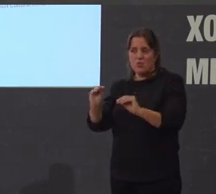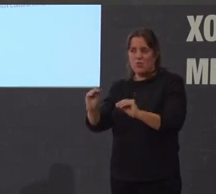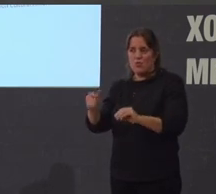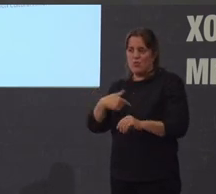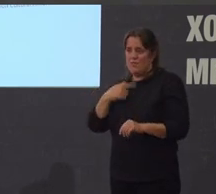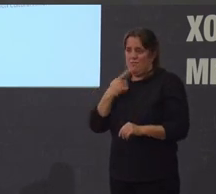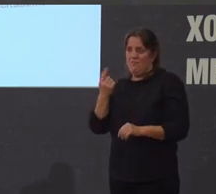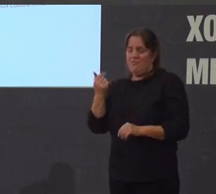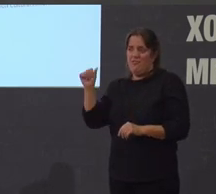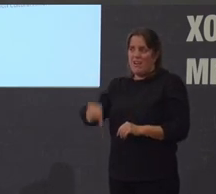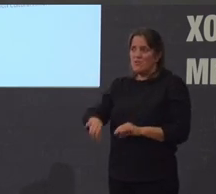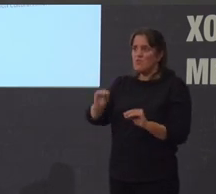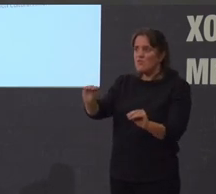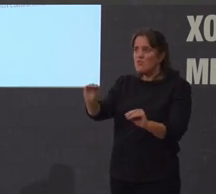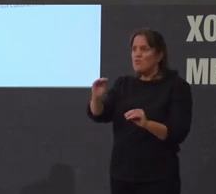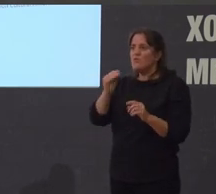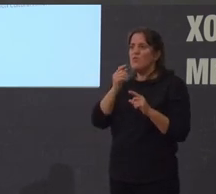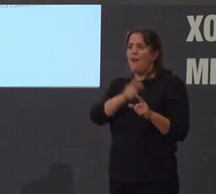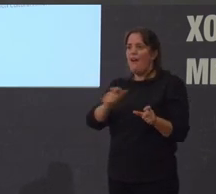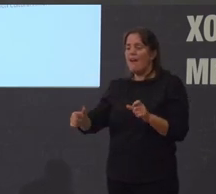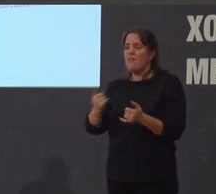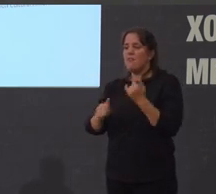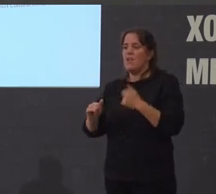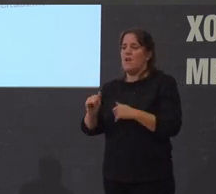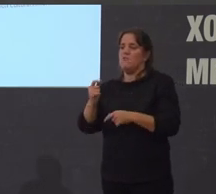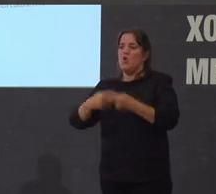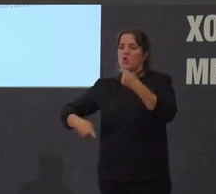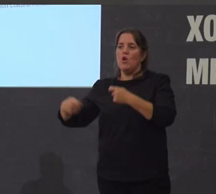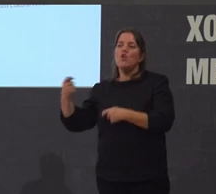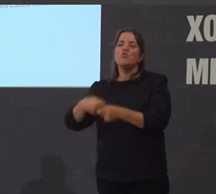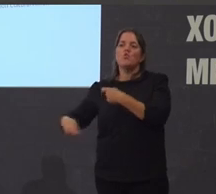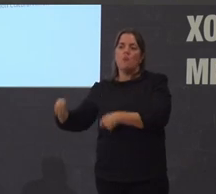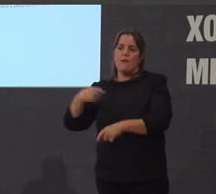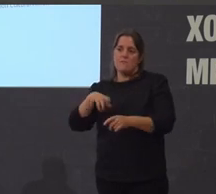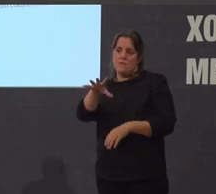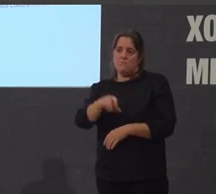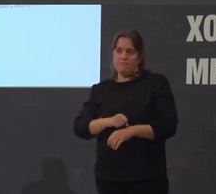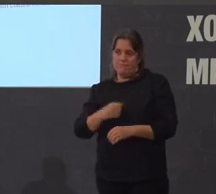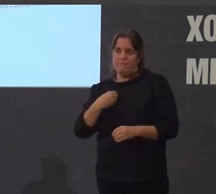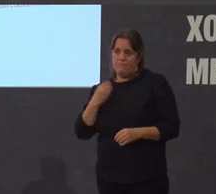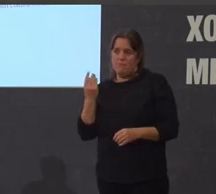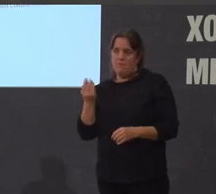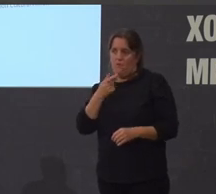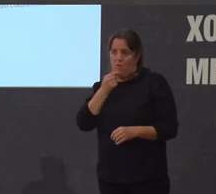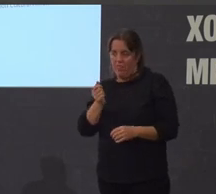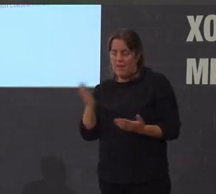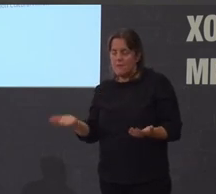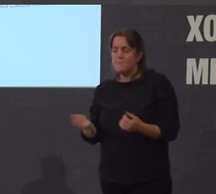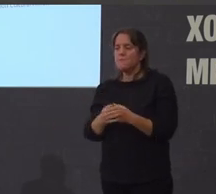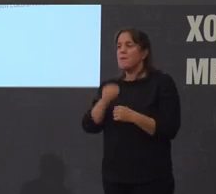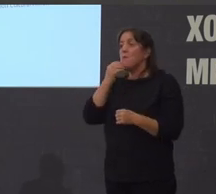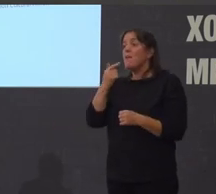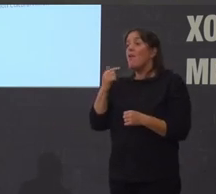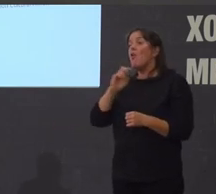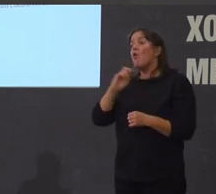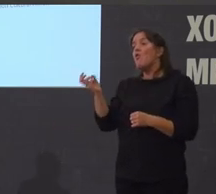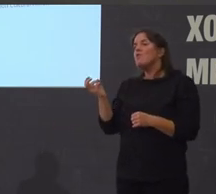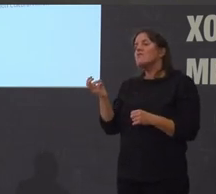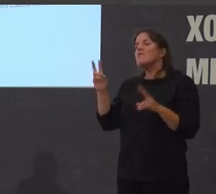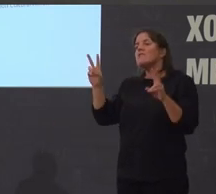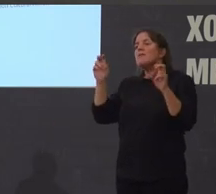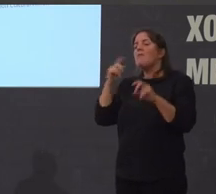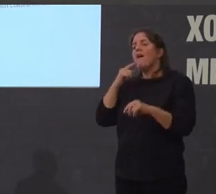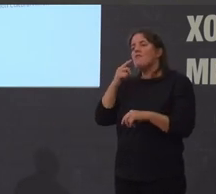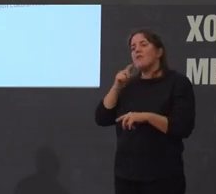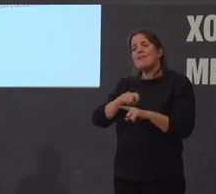que los bienes del es además otra característica interesante que las